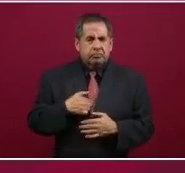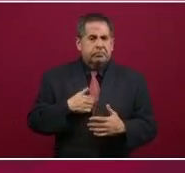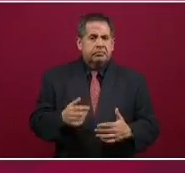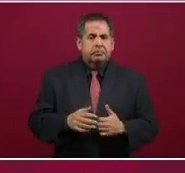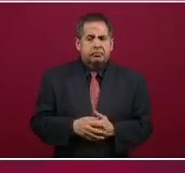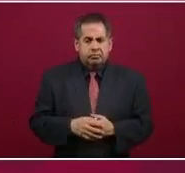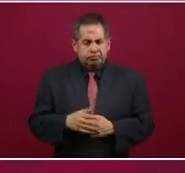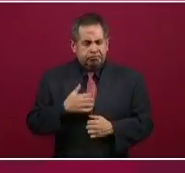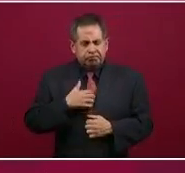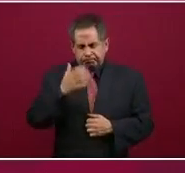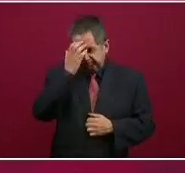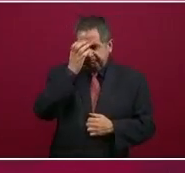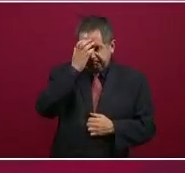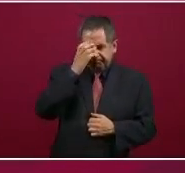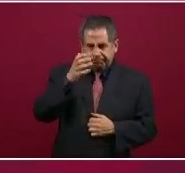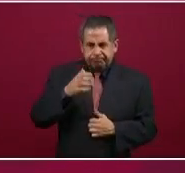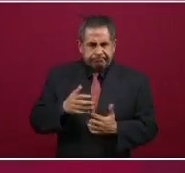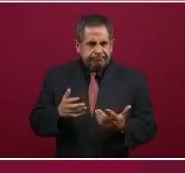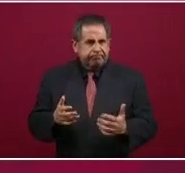conozco